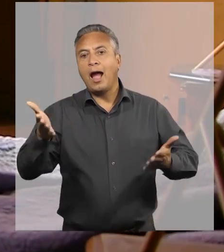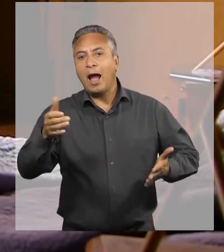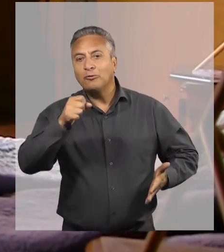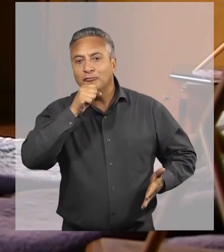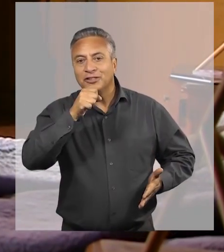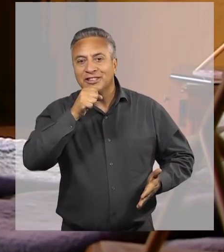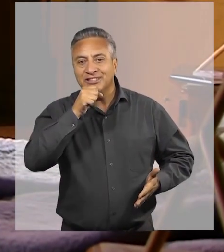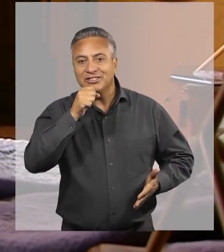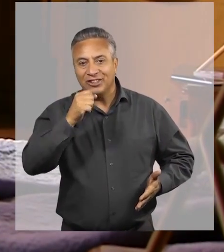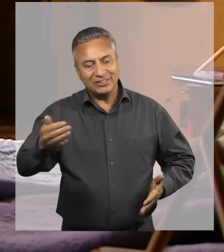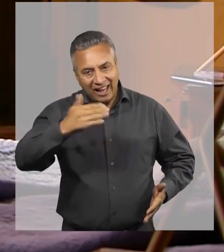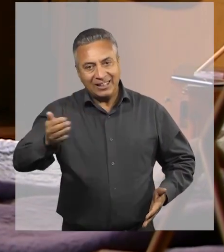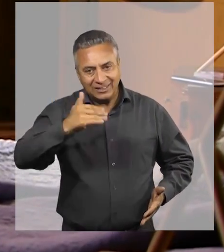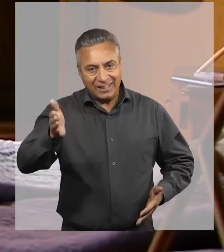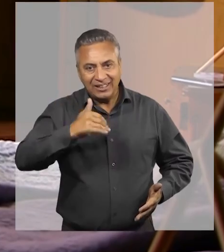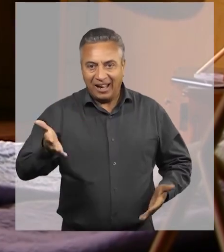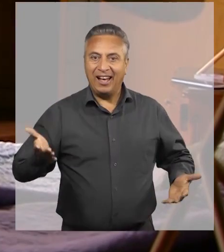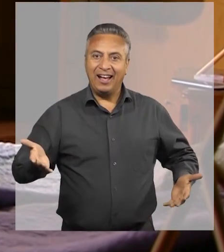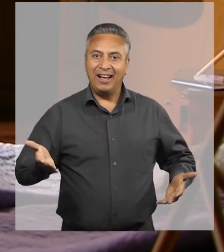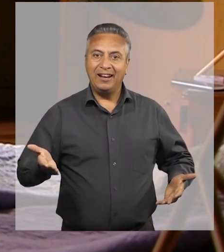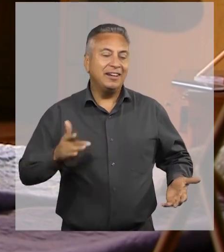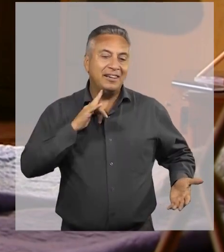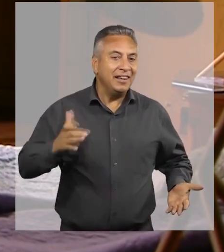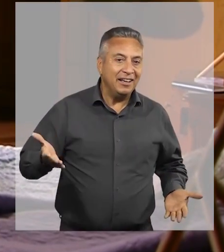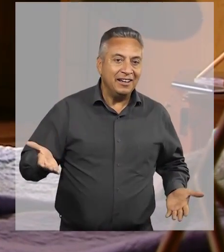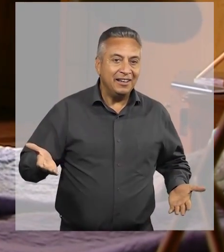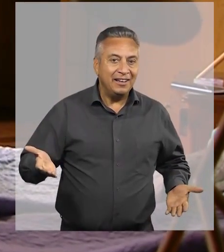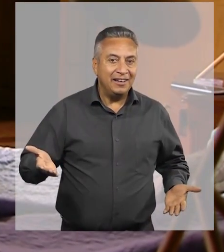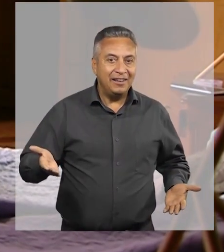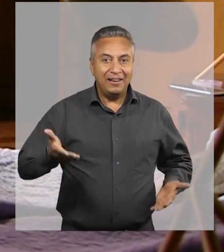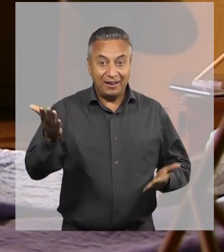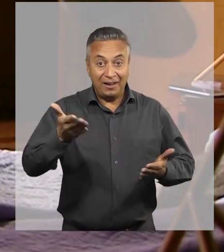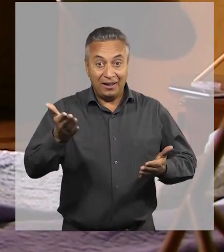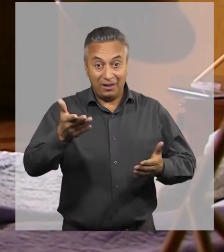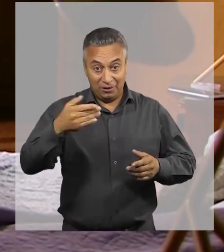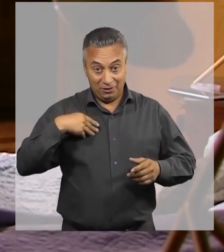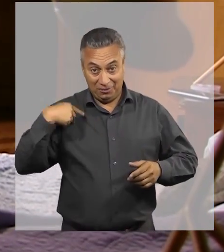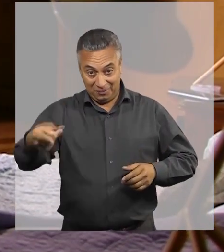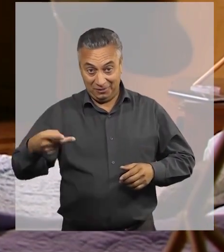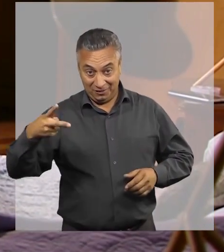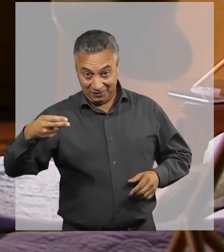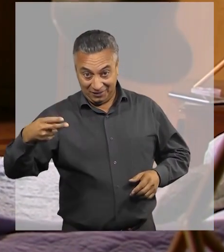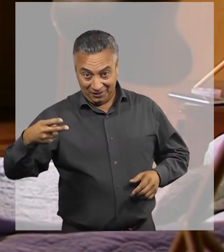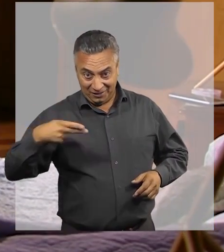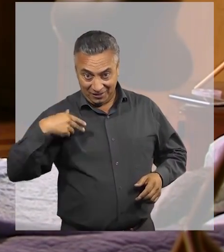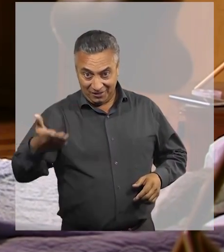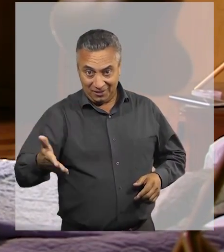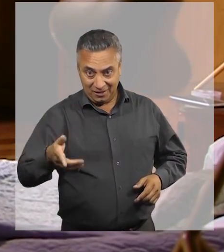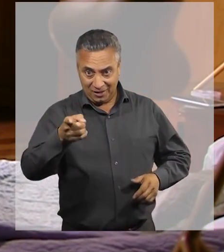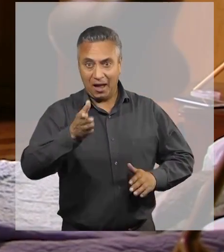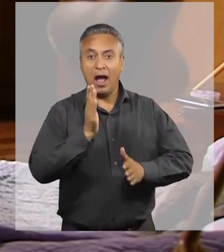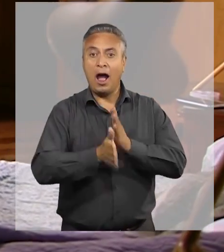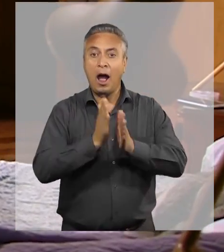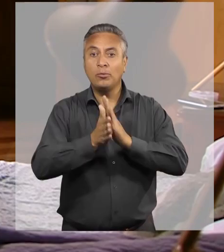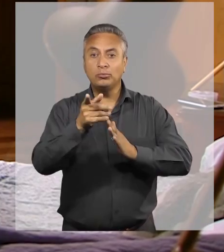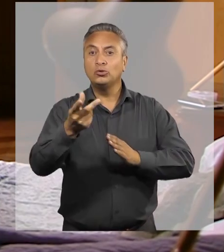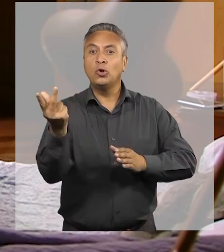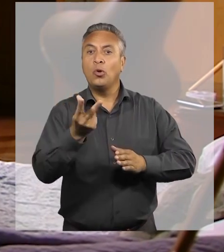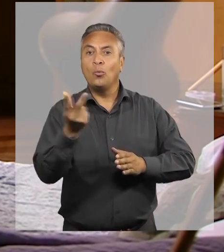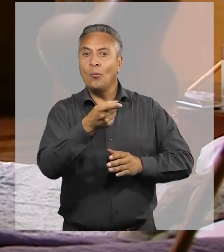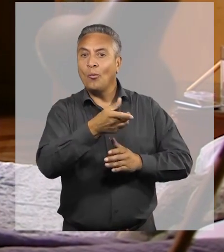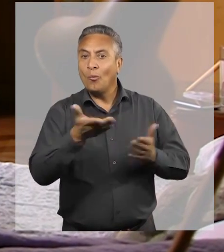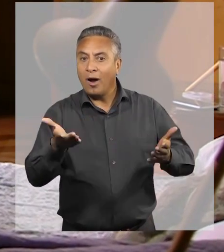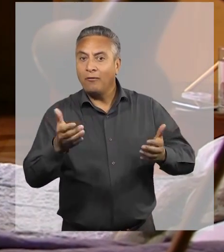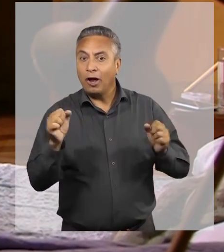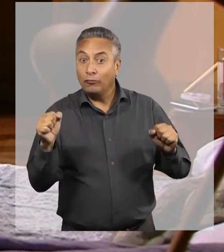Ya pues, viejito, sale de una vez por todas. ¿Qué? Te traigo una tijera, Caco. Oye,